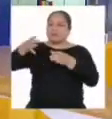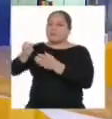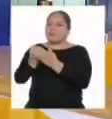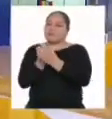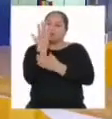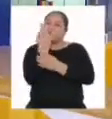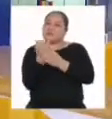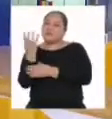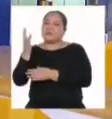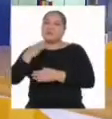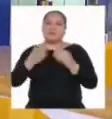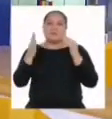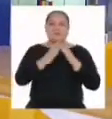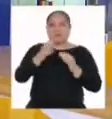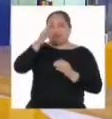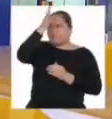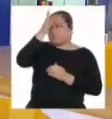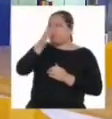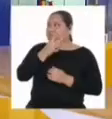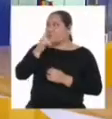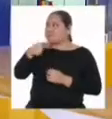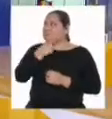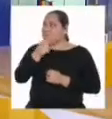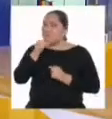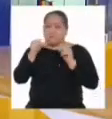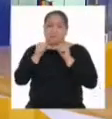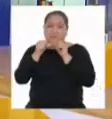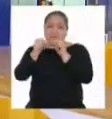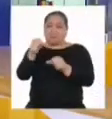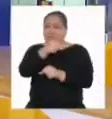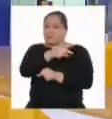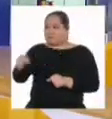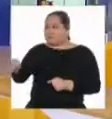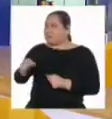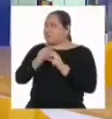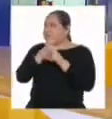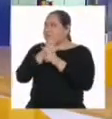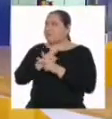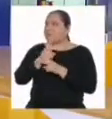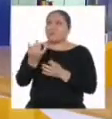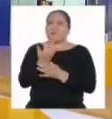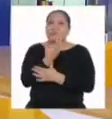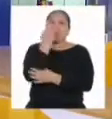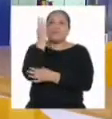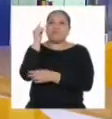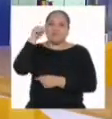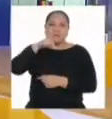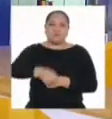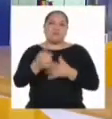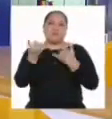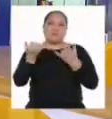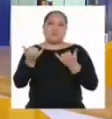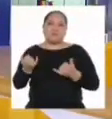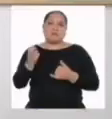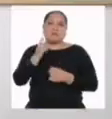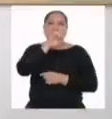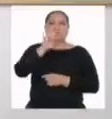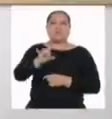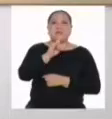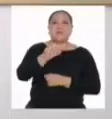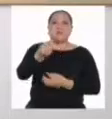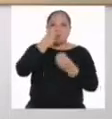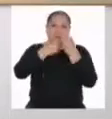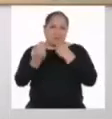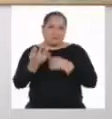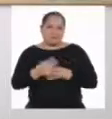la casa. Mis papás lo tomaron muy bien, tanto que ellos aún preservan y siguen cultivando algunas plantas que hasta las usan para su consumo.